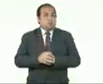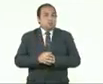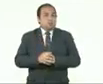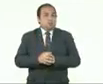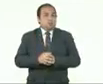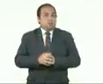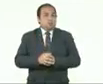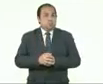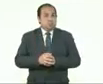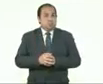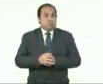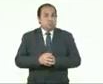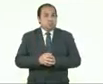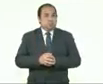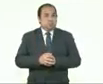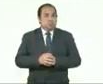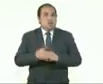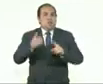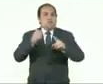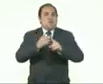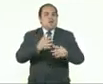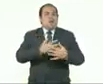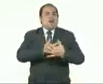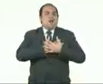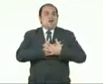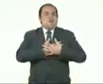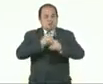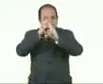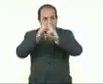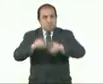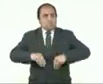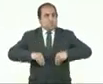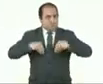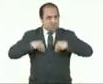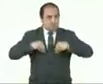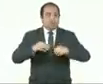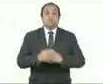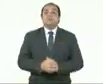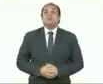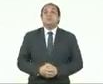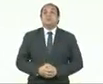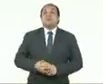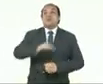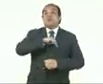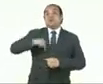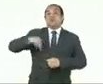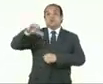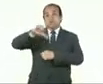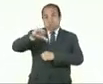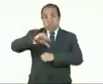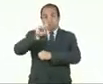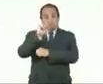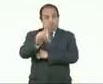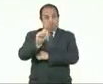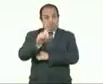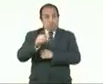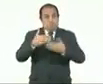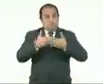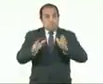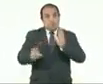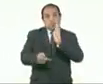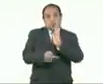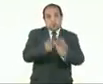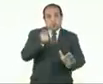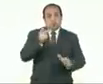la fuerza del amor a la vida. Y por eso nosotros hoy también abrimos